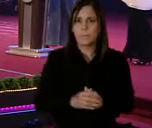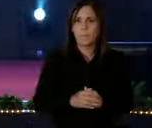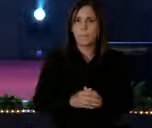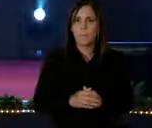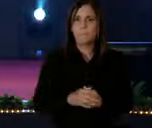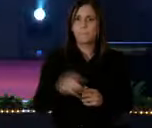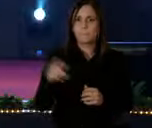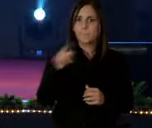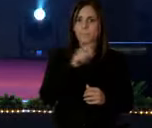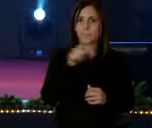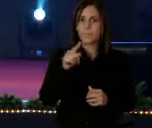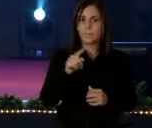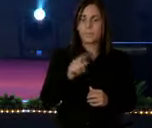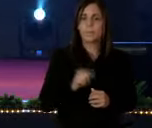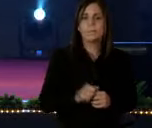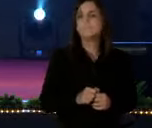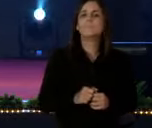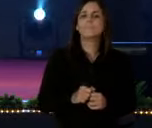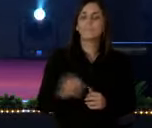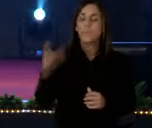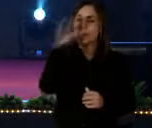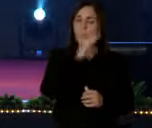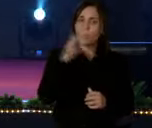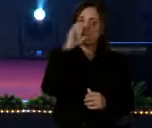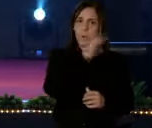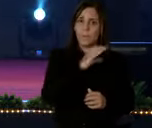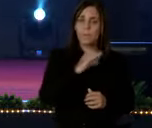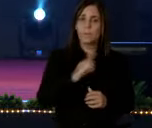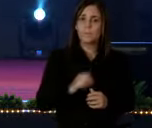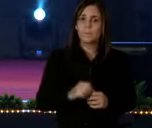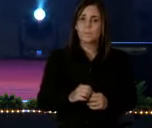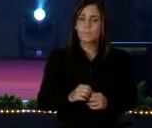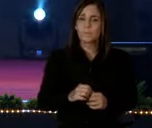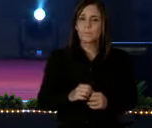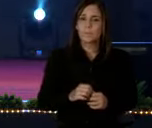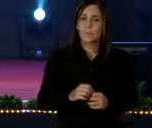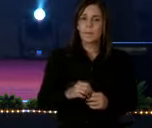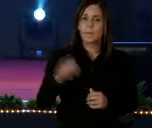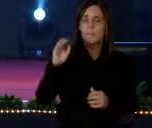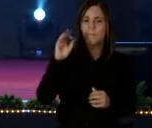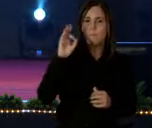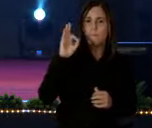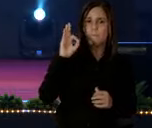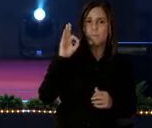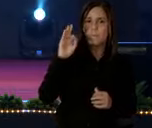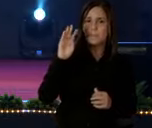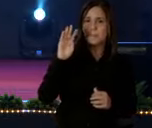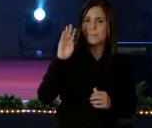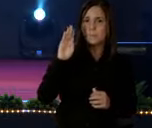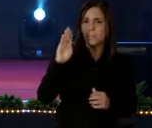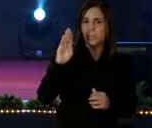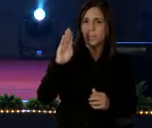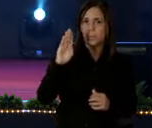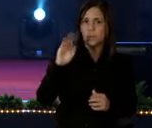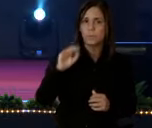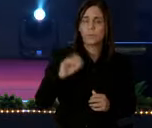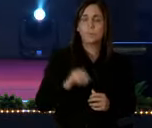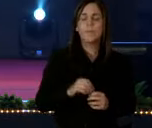Jan Michael. Búsquenos en nuestras redes sociales en Instagram como youth.ga, en Facebook como Generación Antorcha y para más información puede